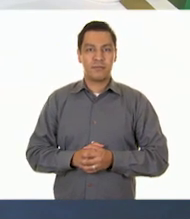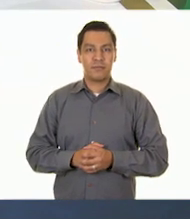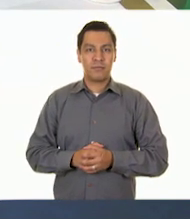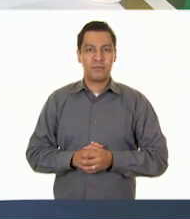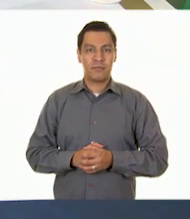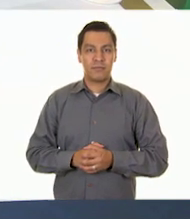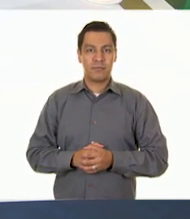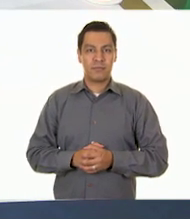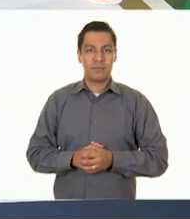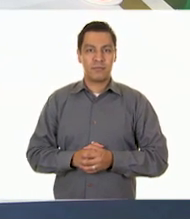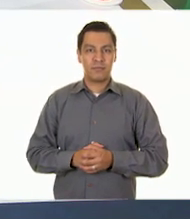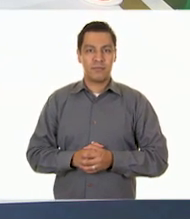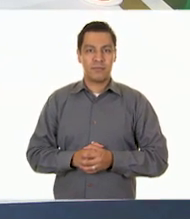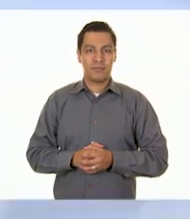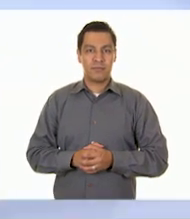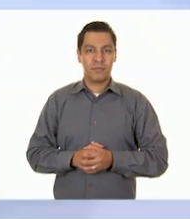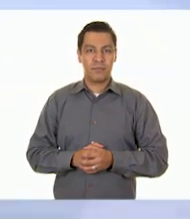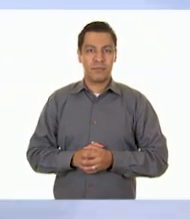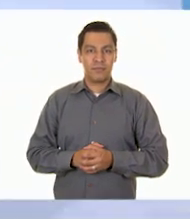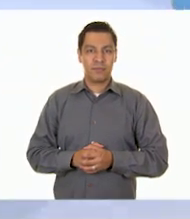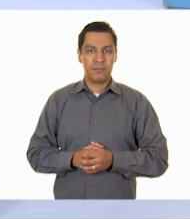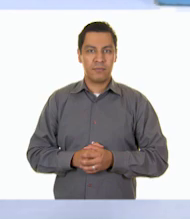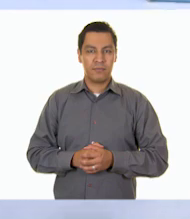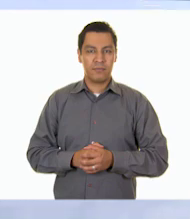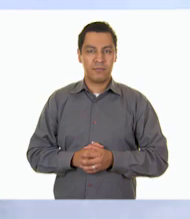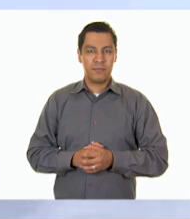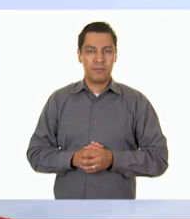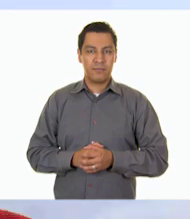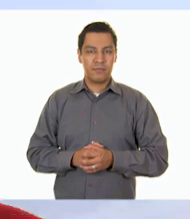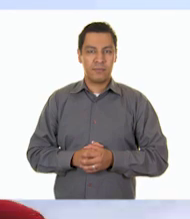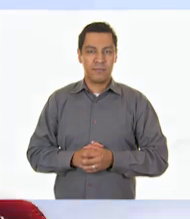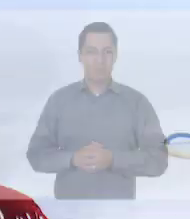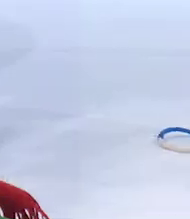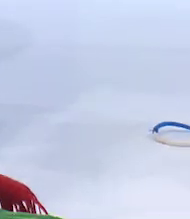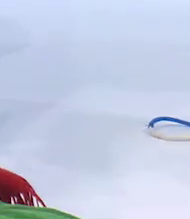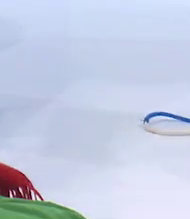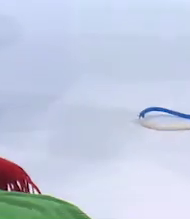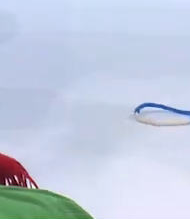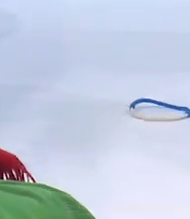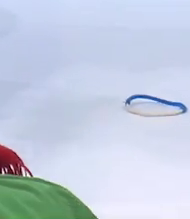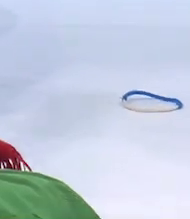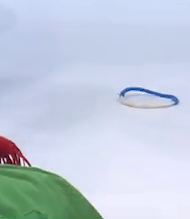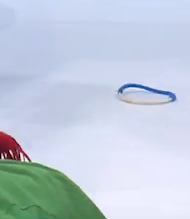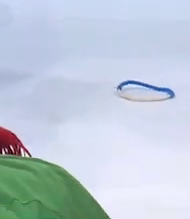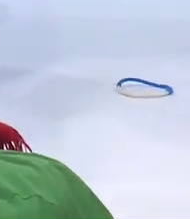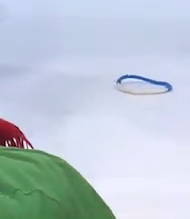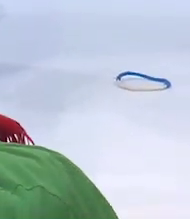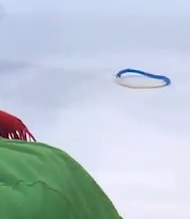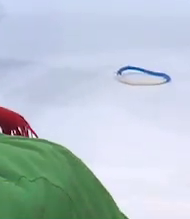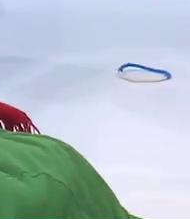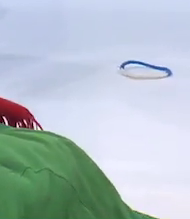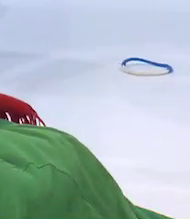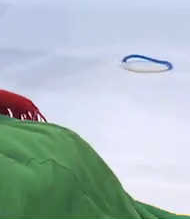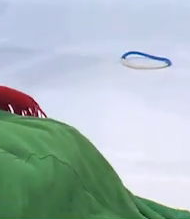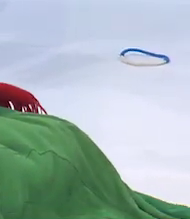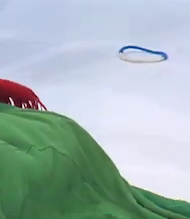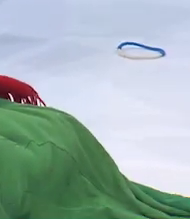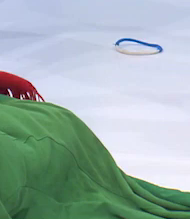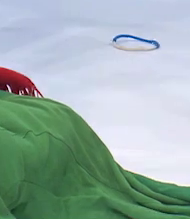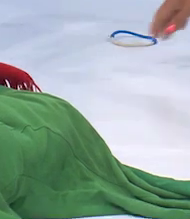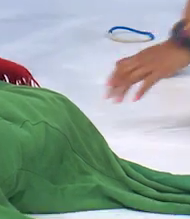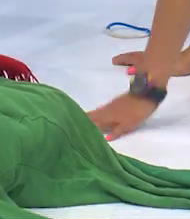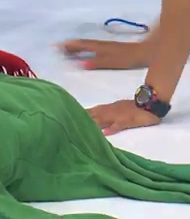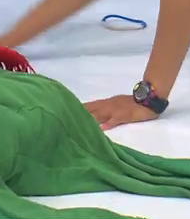cometemos la liga y le damos las vueltas necesarias para que apriete bien esto para que no se te mueve el bastón